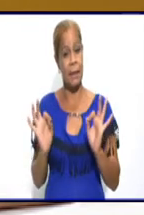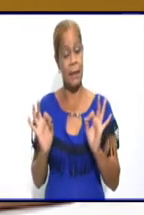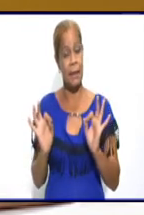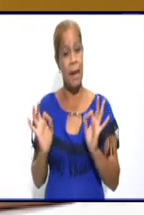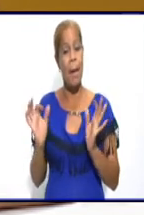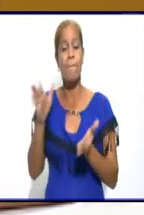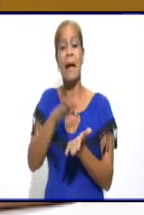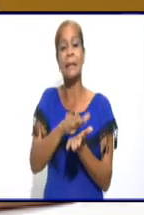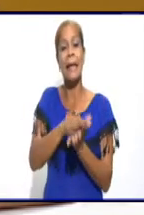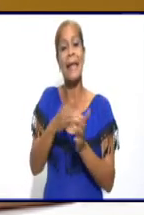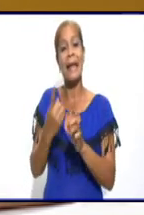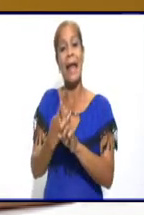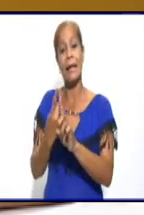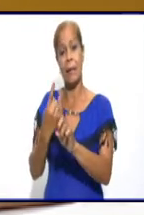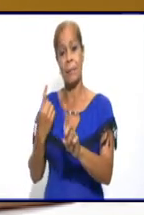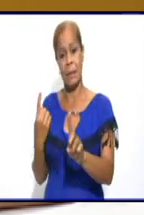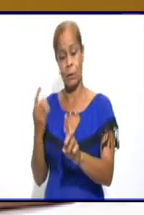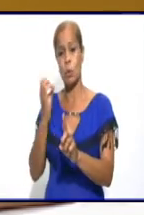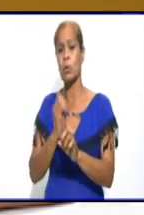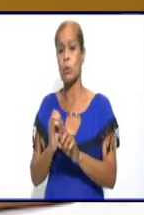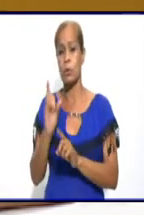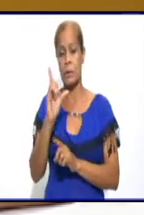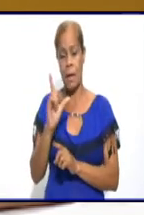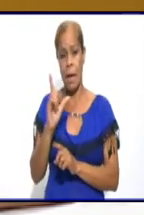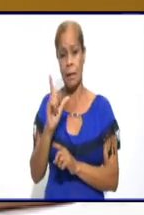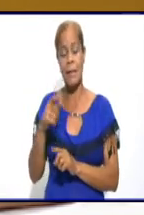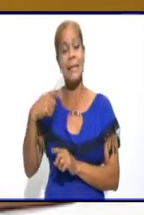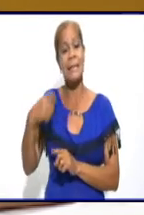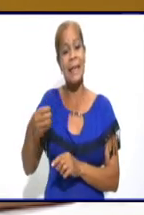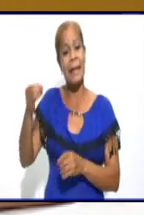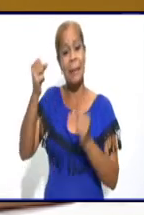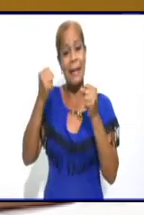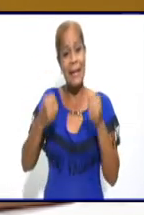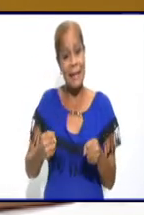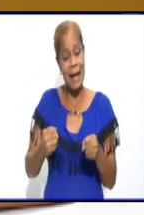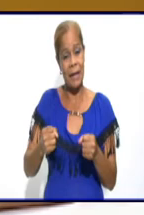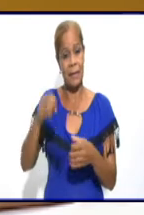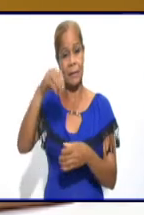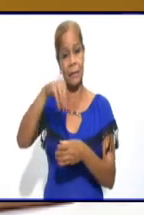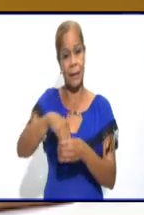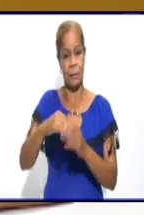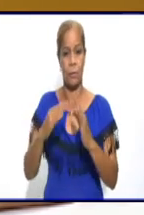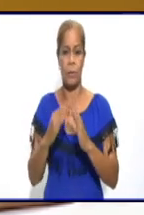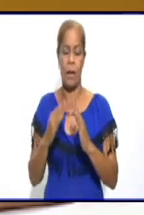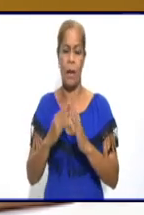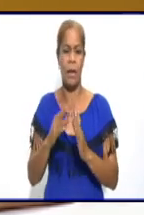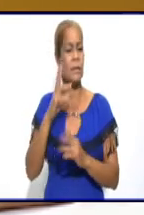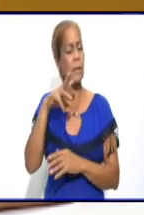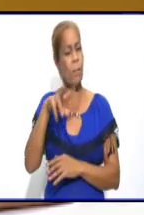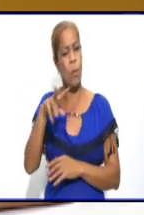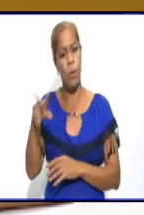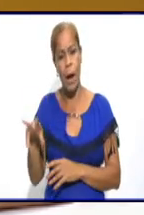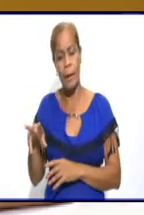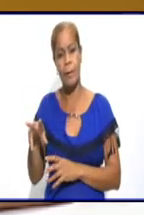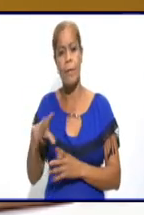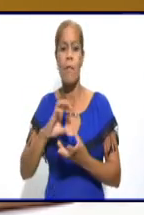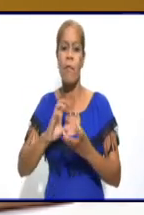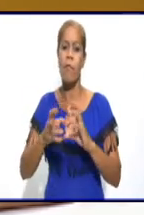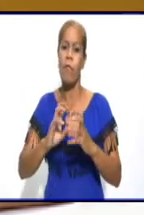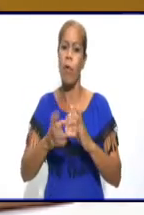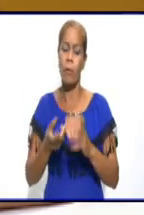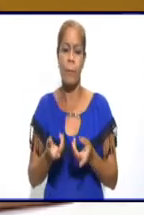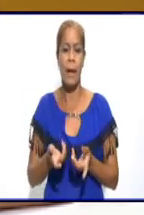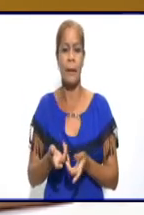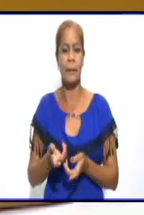aislamiento es necesario estar en la casa y buscar nuevas rutinas como te decía emplear el tiempo